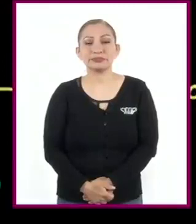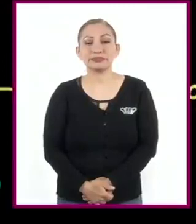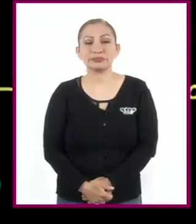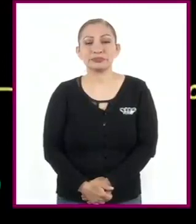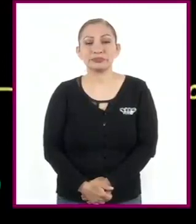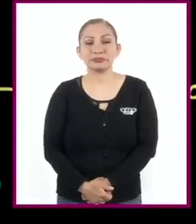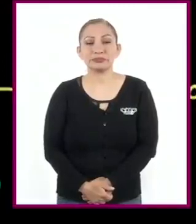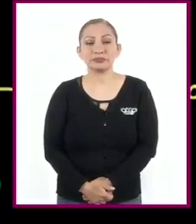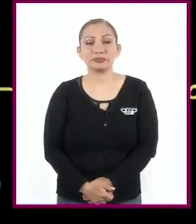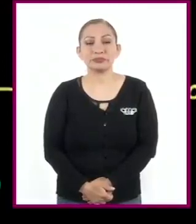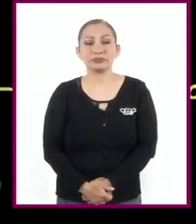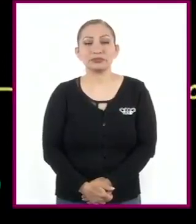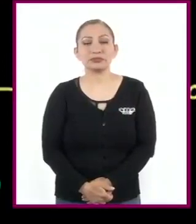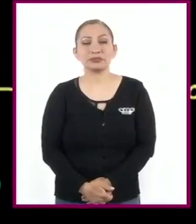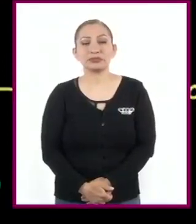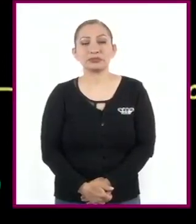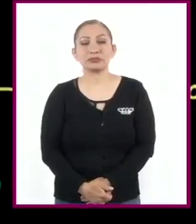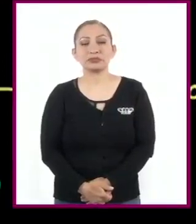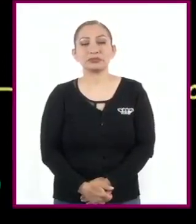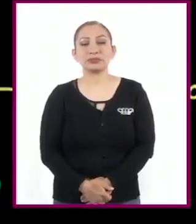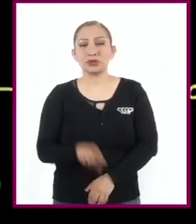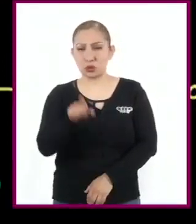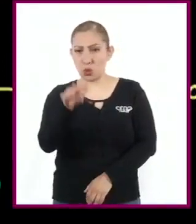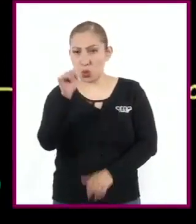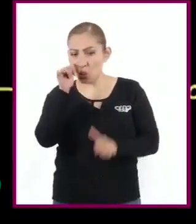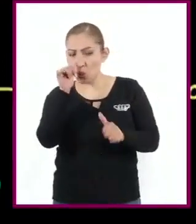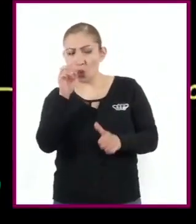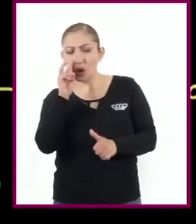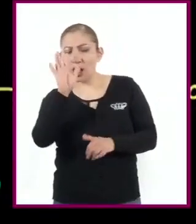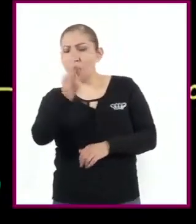Modelo nuclear. Y observen que